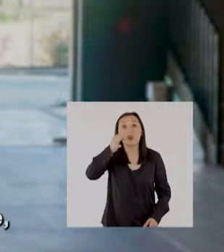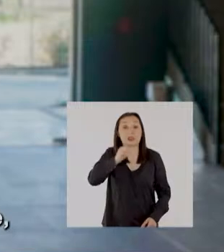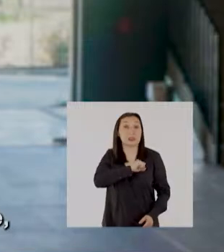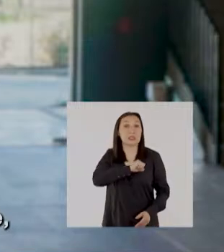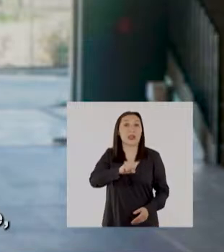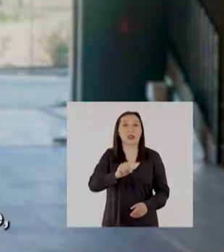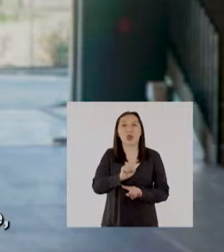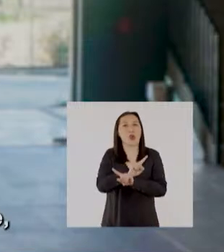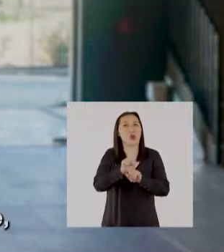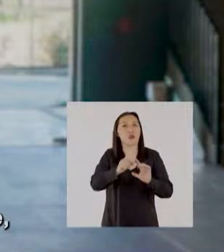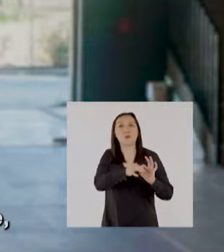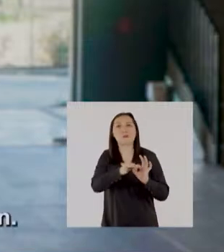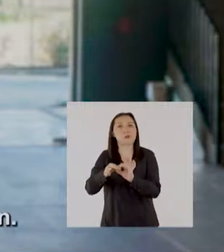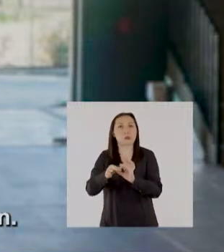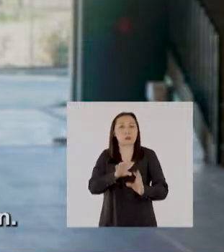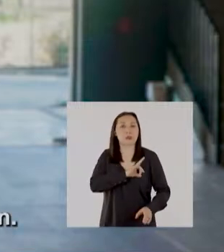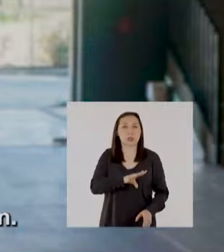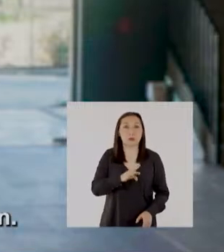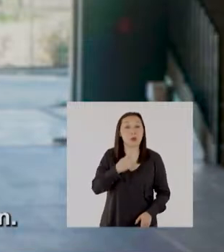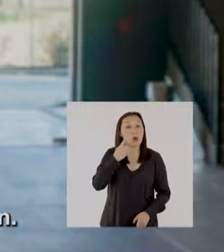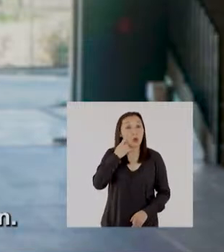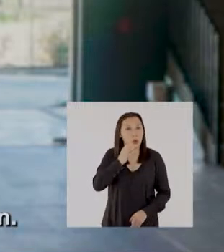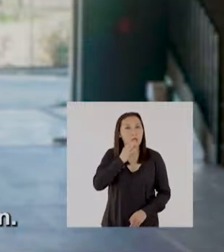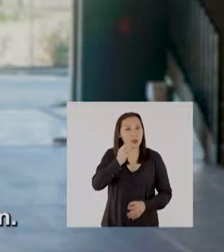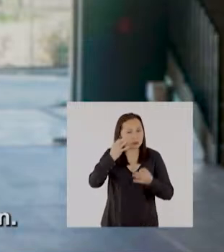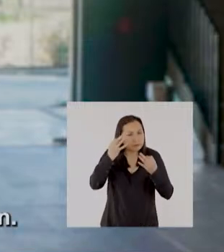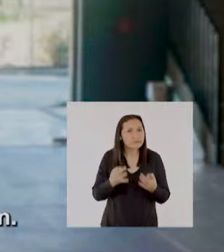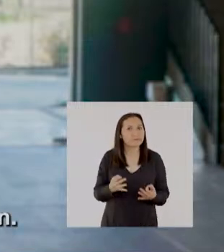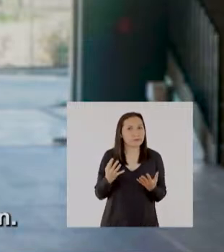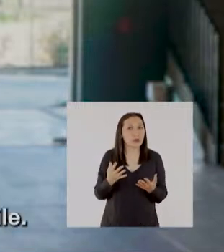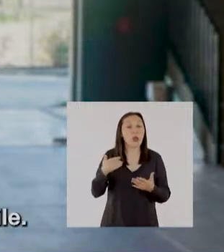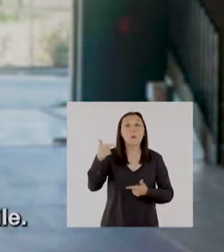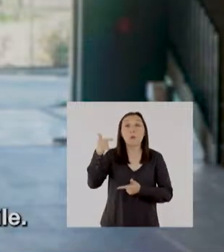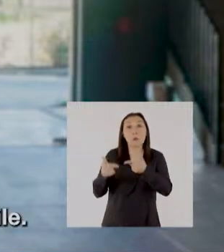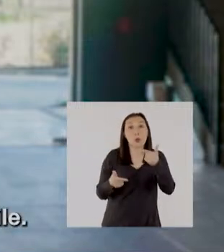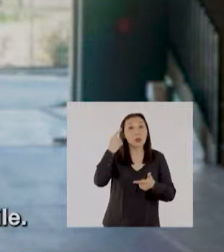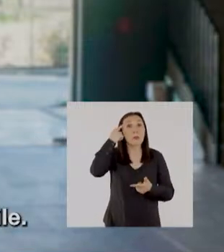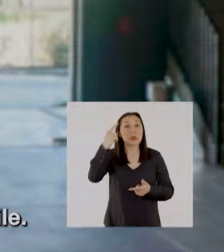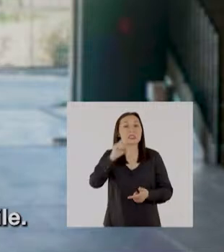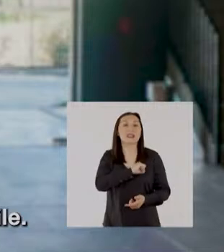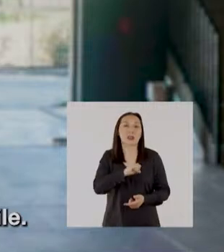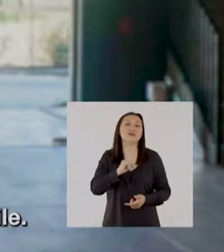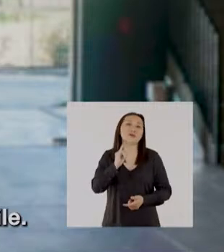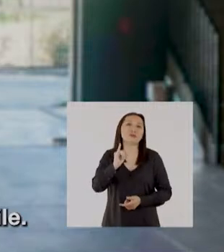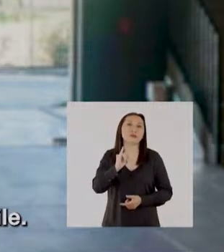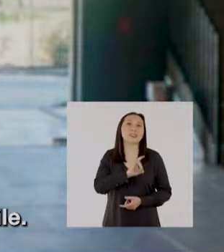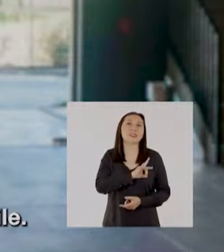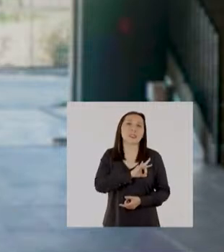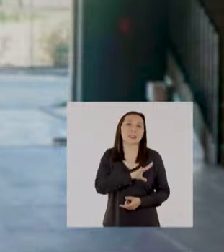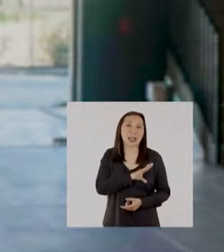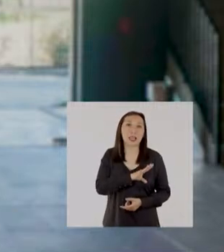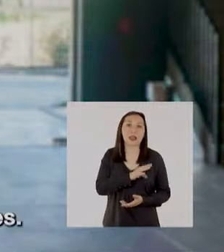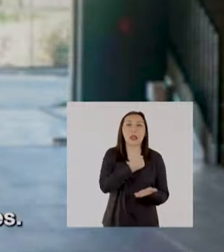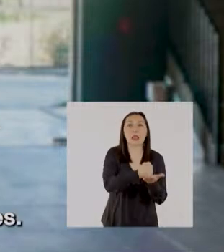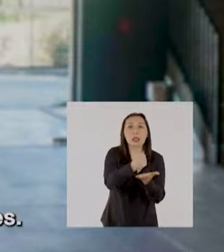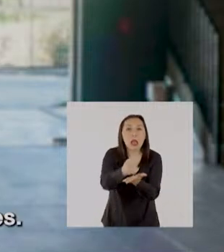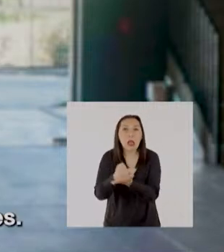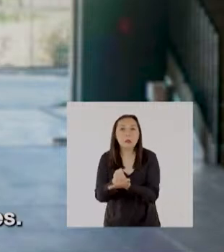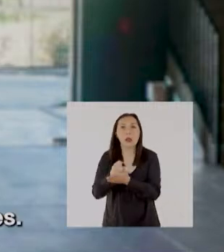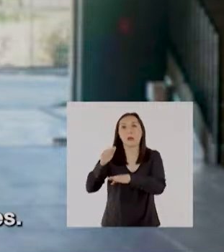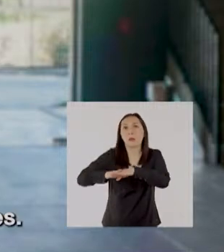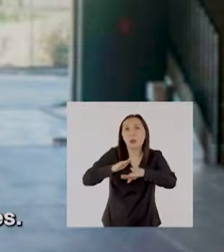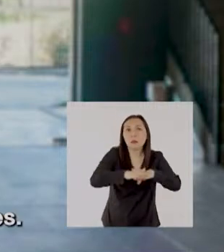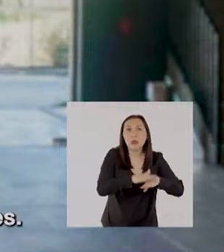que santiago no es chile pero ojo digamos las cosas como son los políticos creen que santiago es chile los